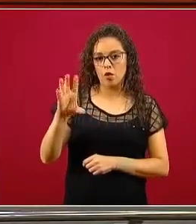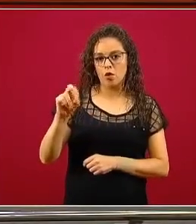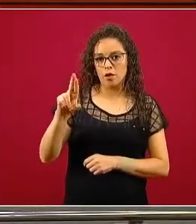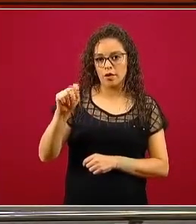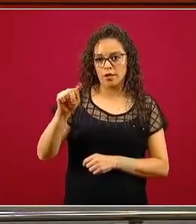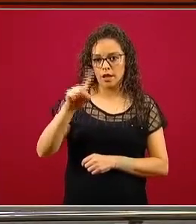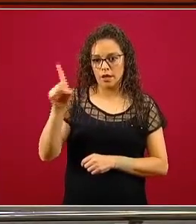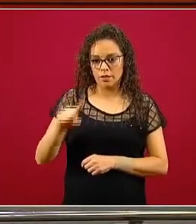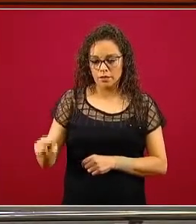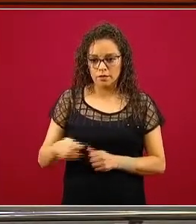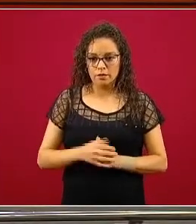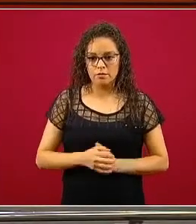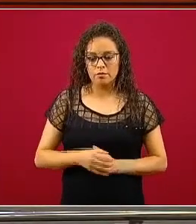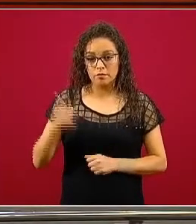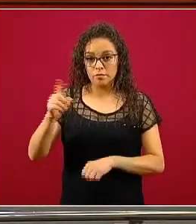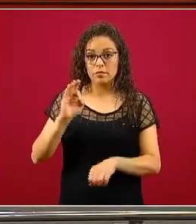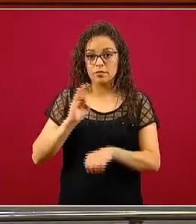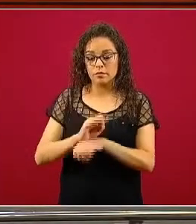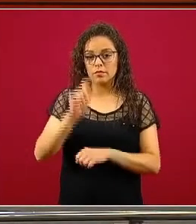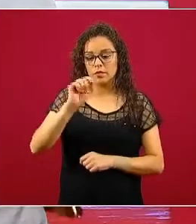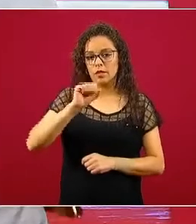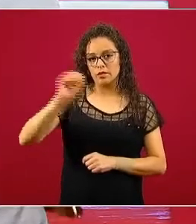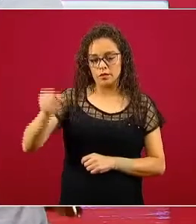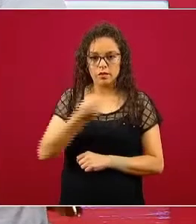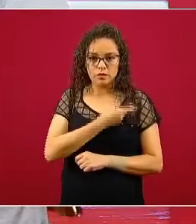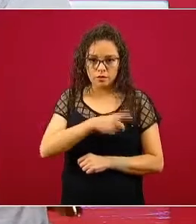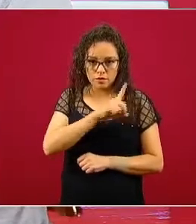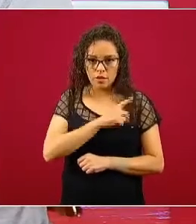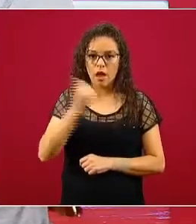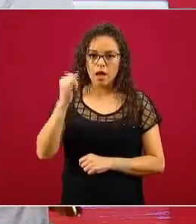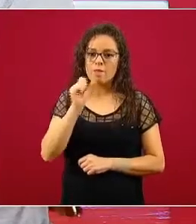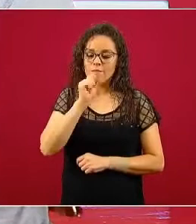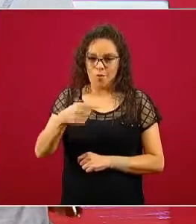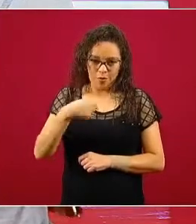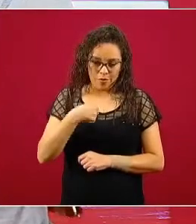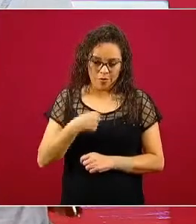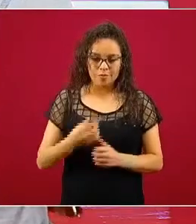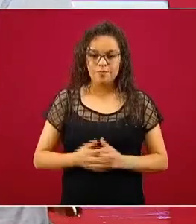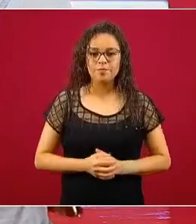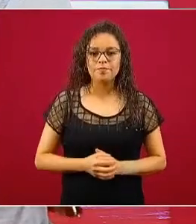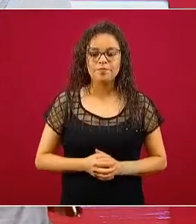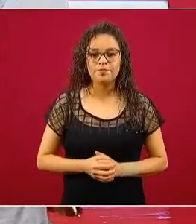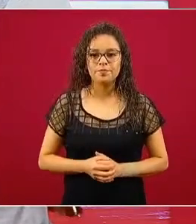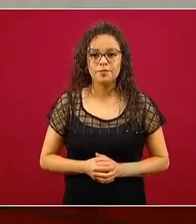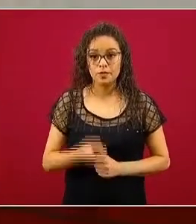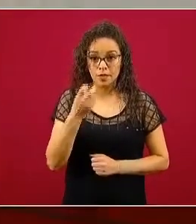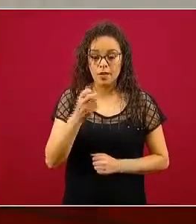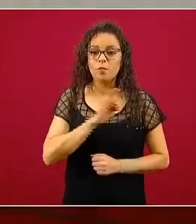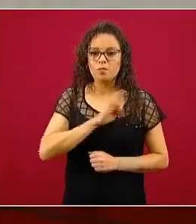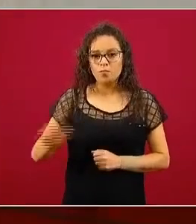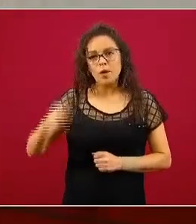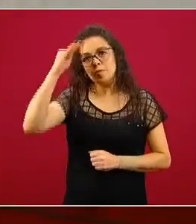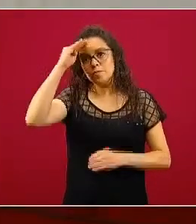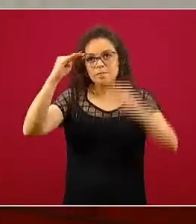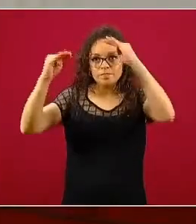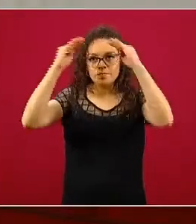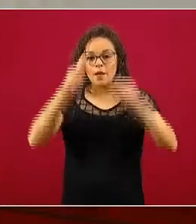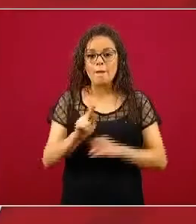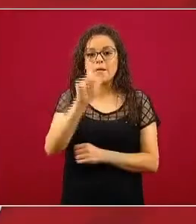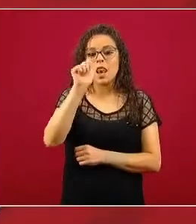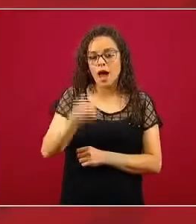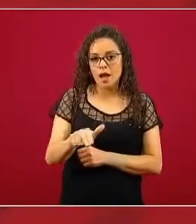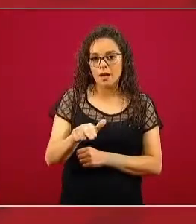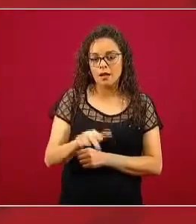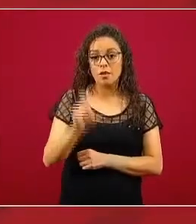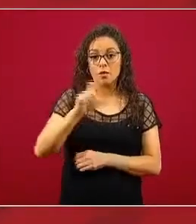luego amparado y avalado por el secretario de Salud y por un servidor, y podemos planear, y esto en su momento cuando